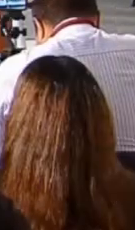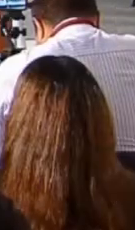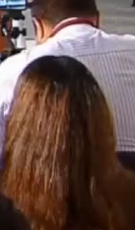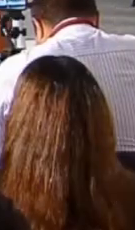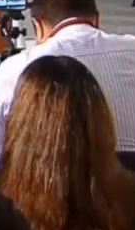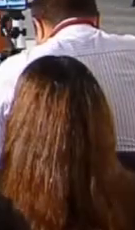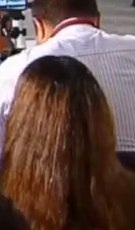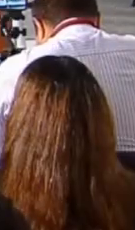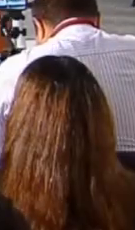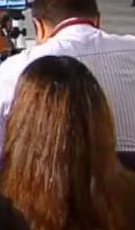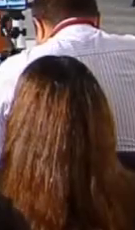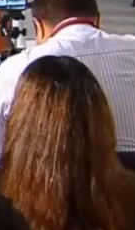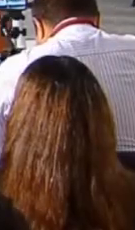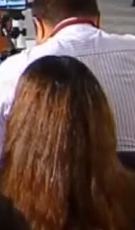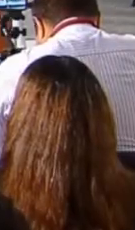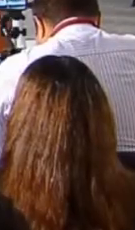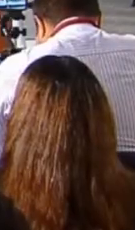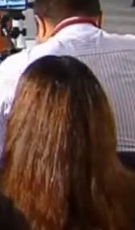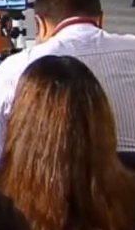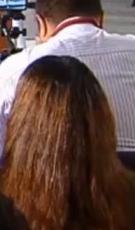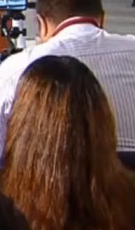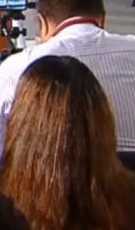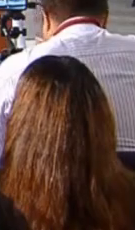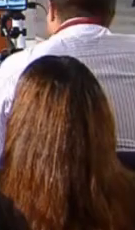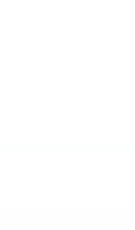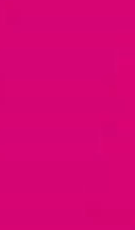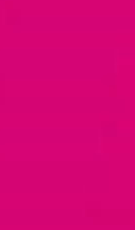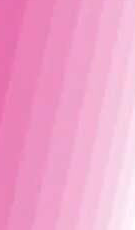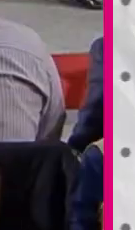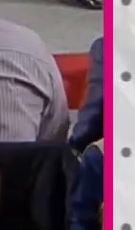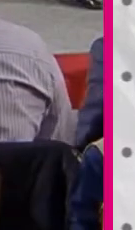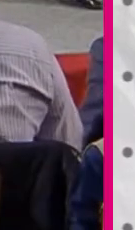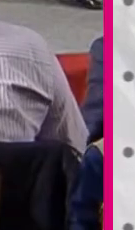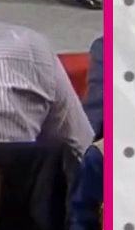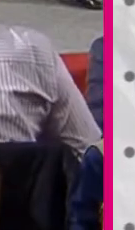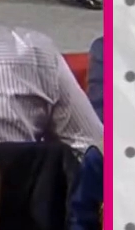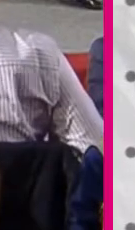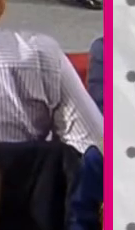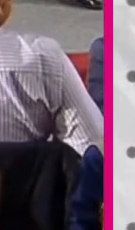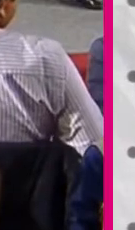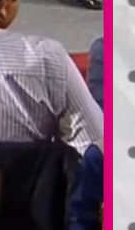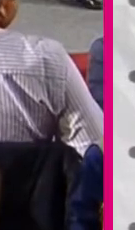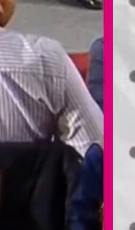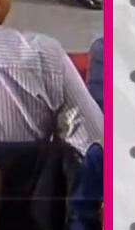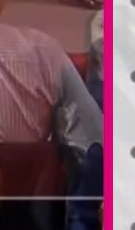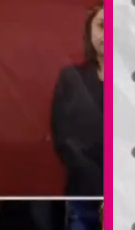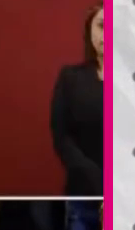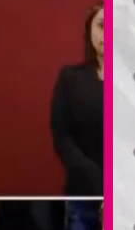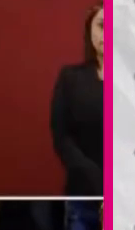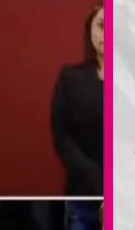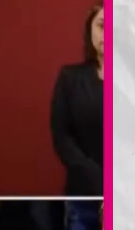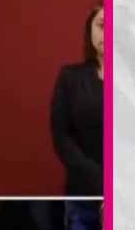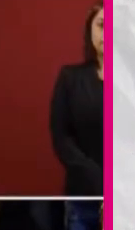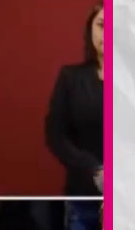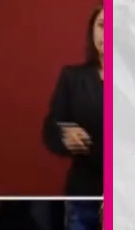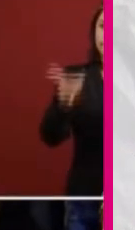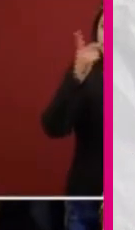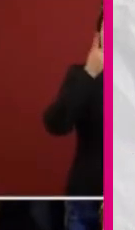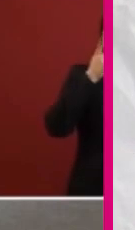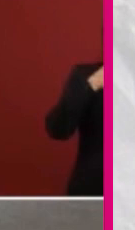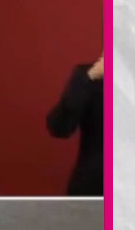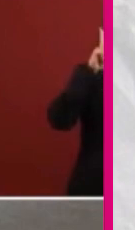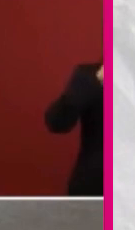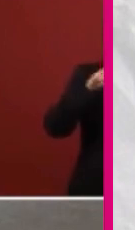manera abierta fue el presidente López Obrador en su conferencia matutina. Y si se dicen, ¿cómo es